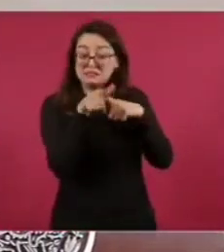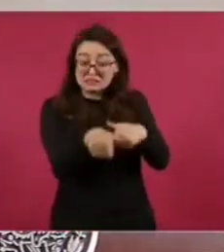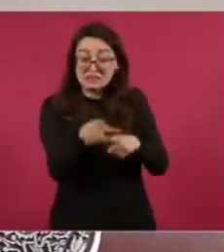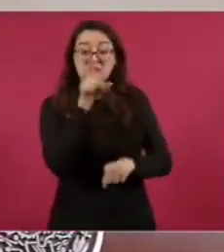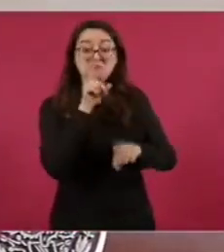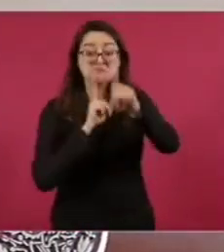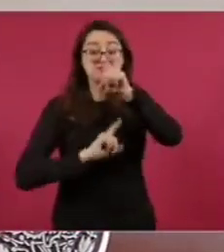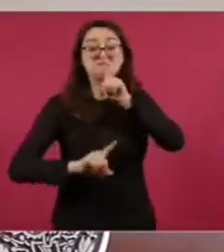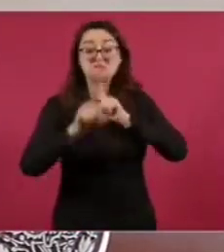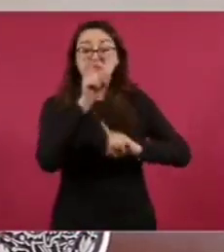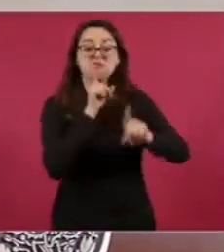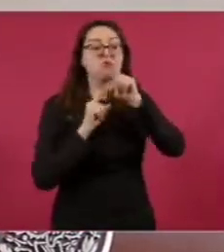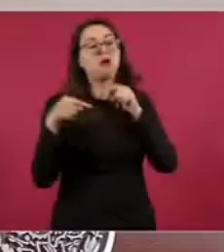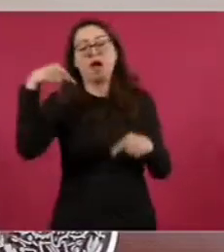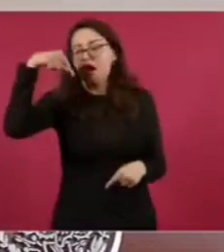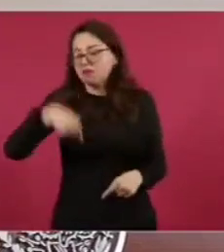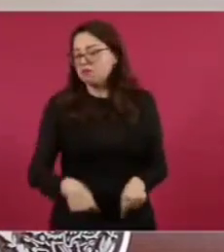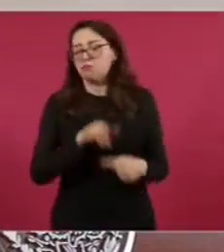que